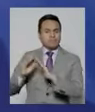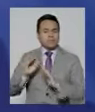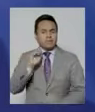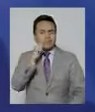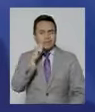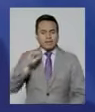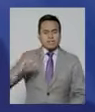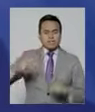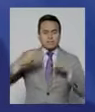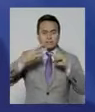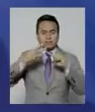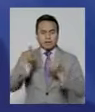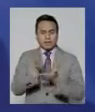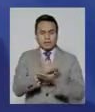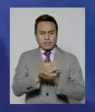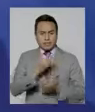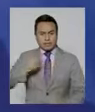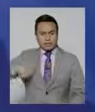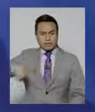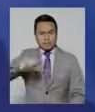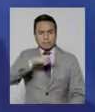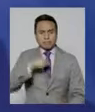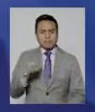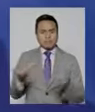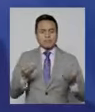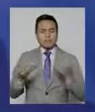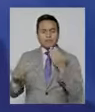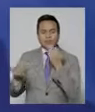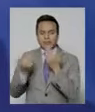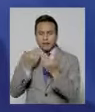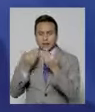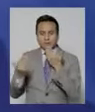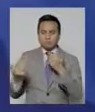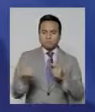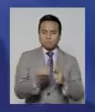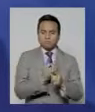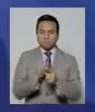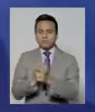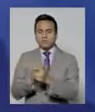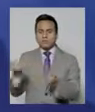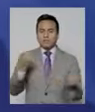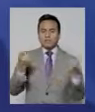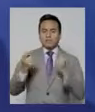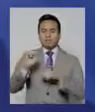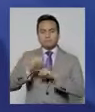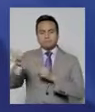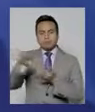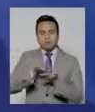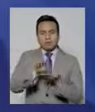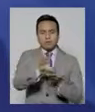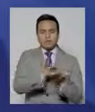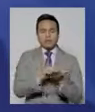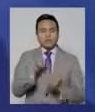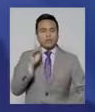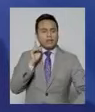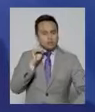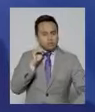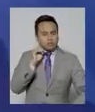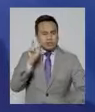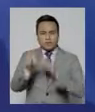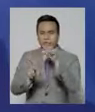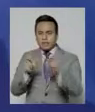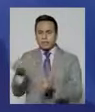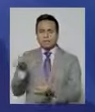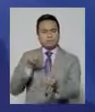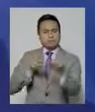nuestra estrategia tiene que ver con el diálogo, con acoger las críticas, con escuchar a la gente